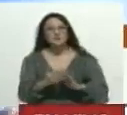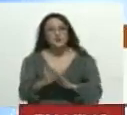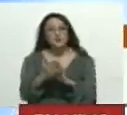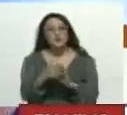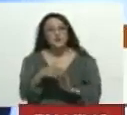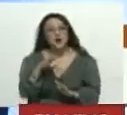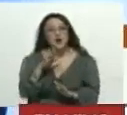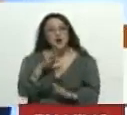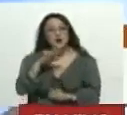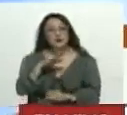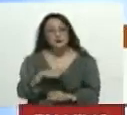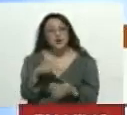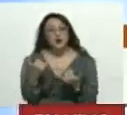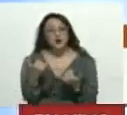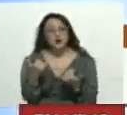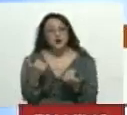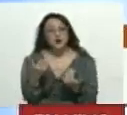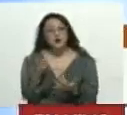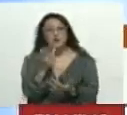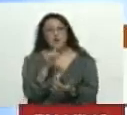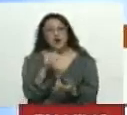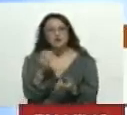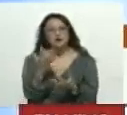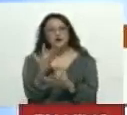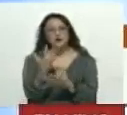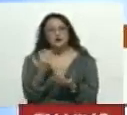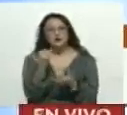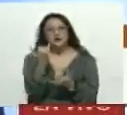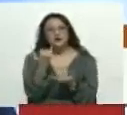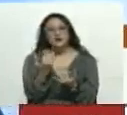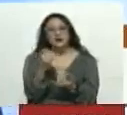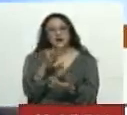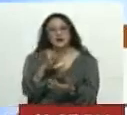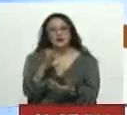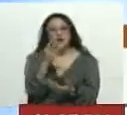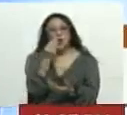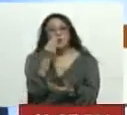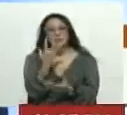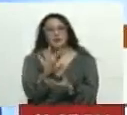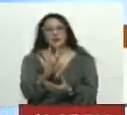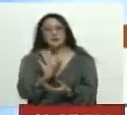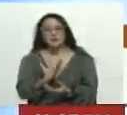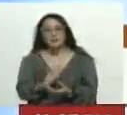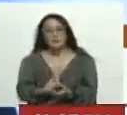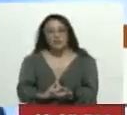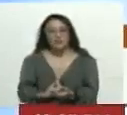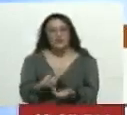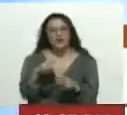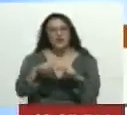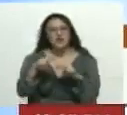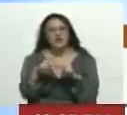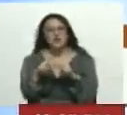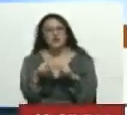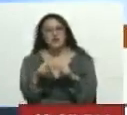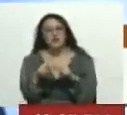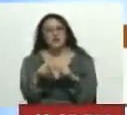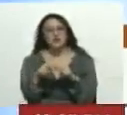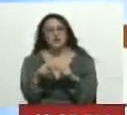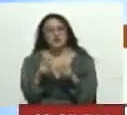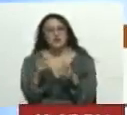está apuntalando A que no haya niveles de desnutrición en nuestros territorios y la comuna está apuntando a que la deserción